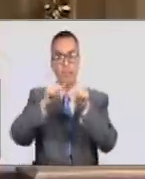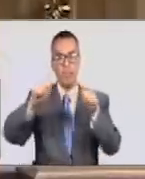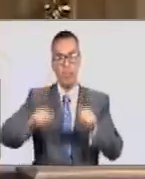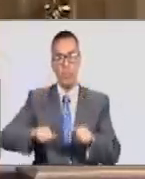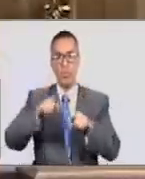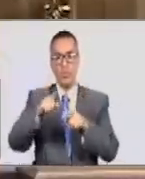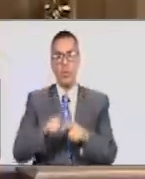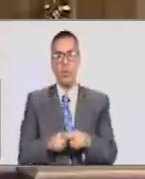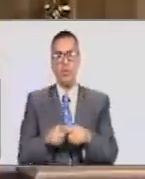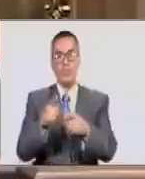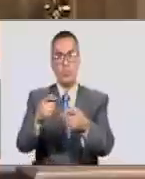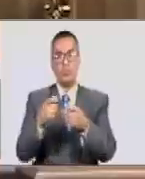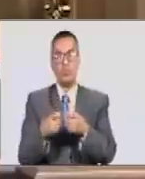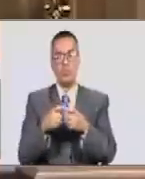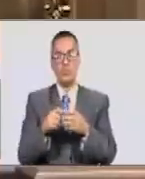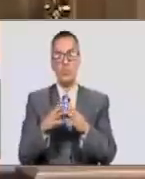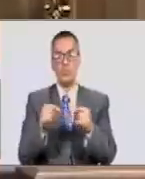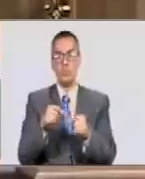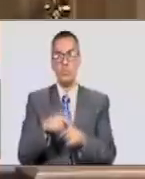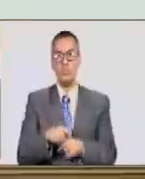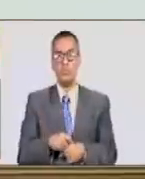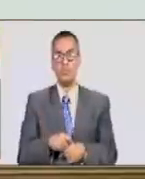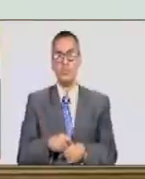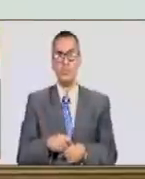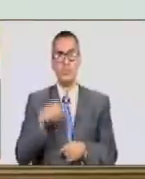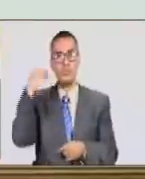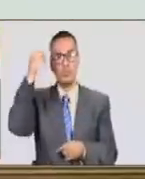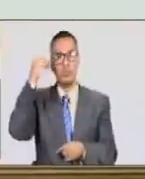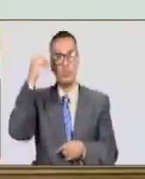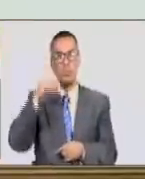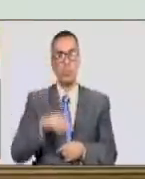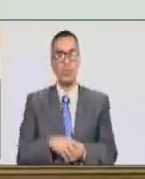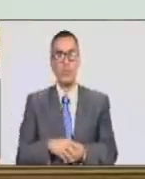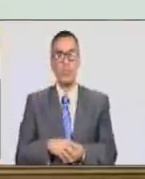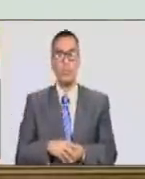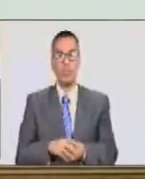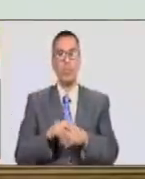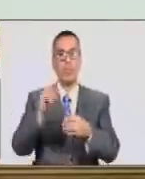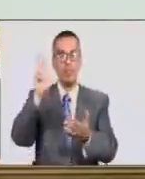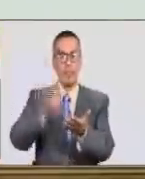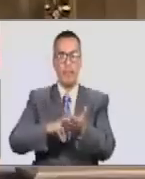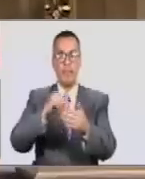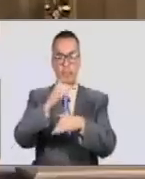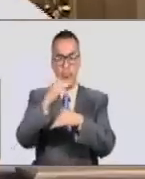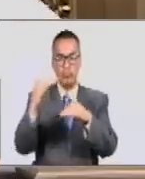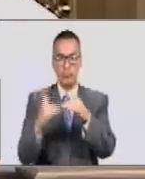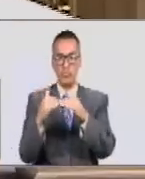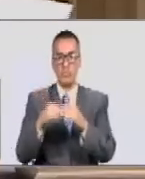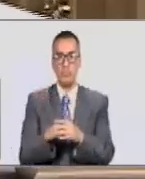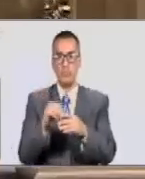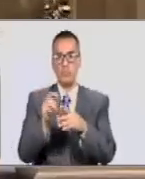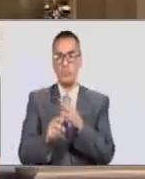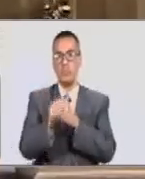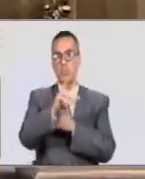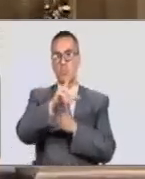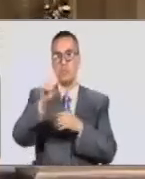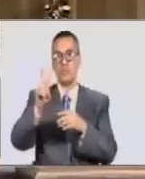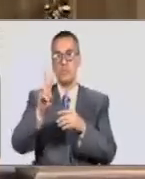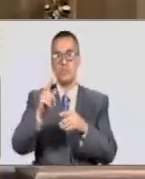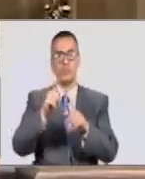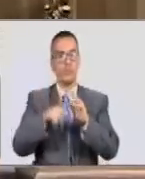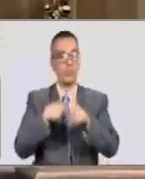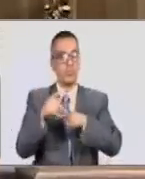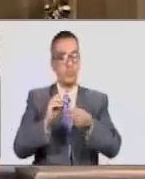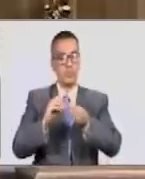de recaudación. Esto, señor presidente. En consideración, aprobado. Siguiente. 52º, se